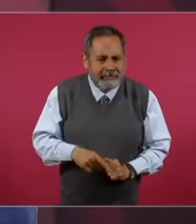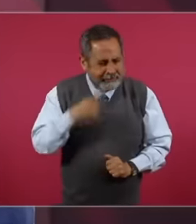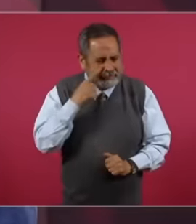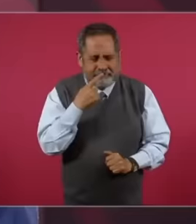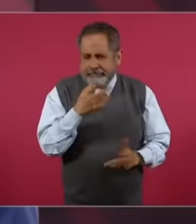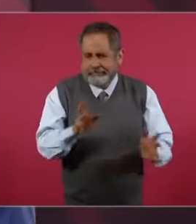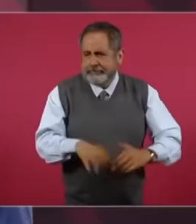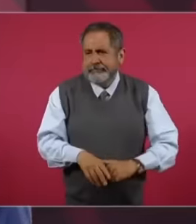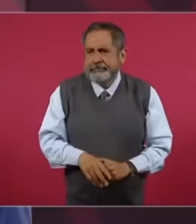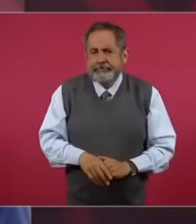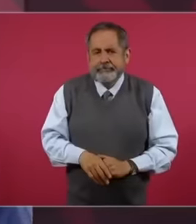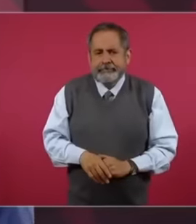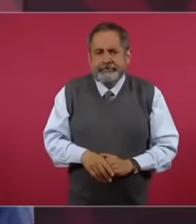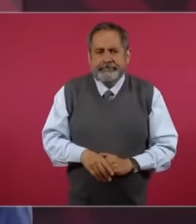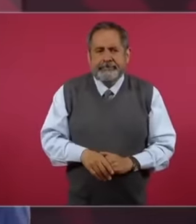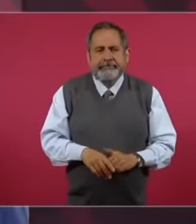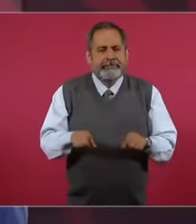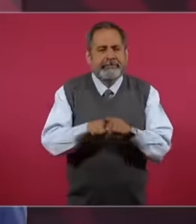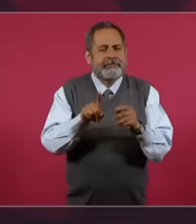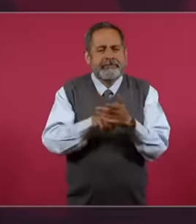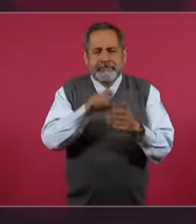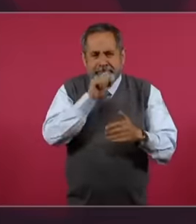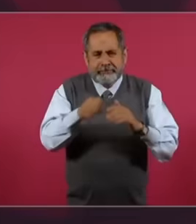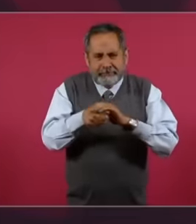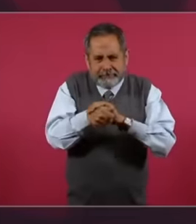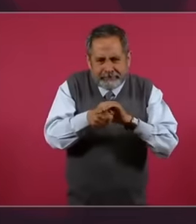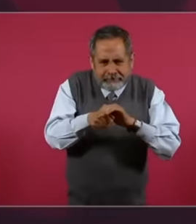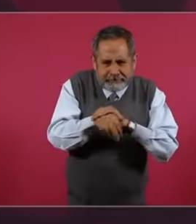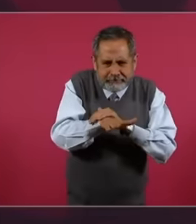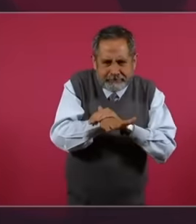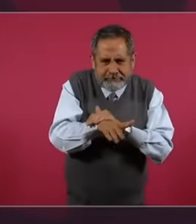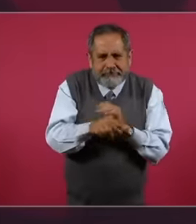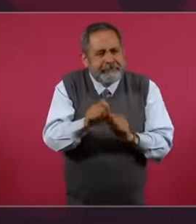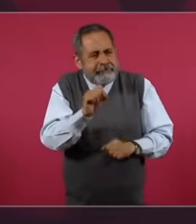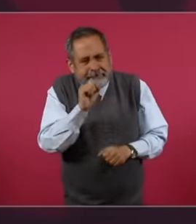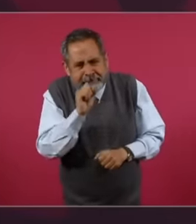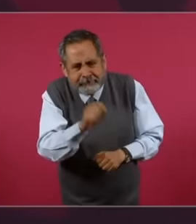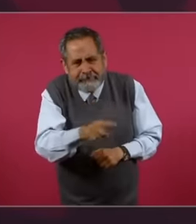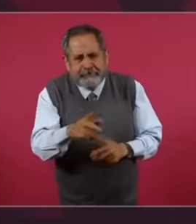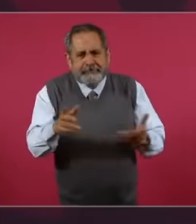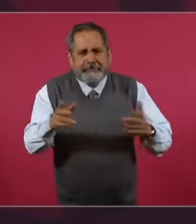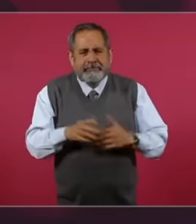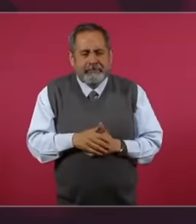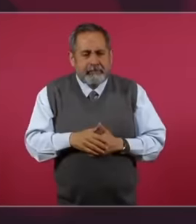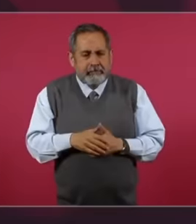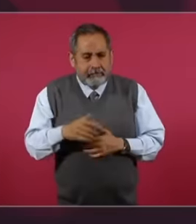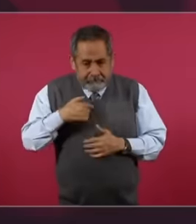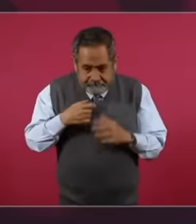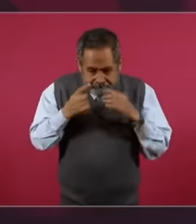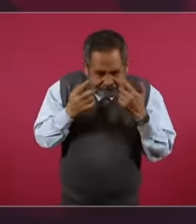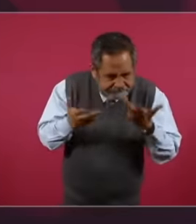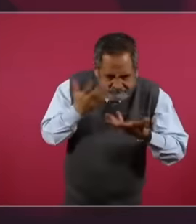fíjense que ahora con el caso de Ayotzinapa, lo mismo, como me metí a